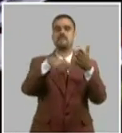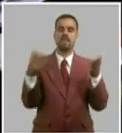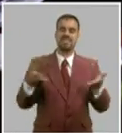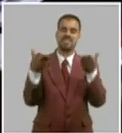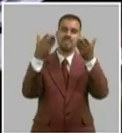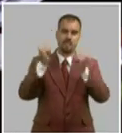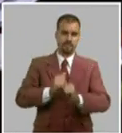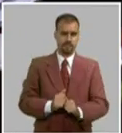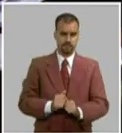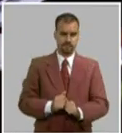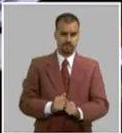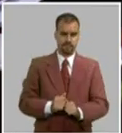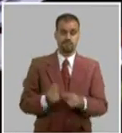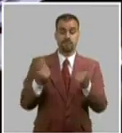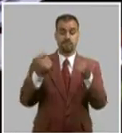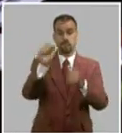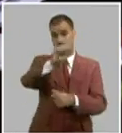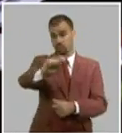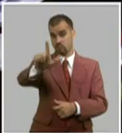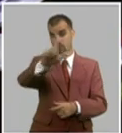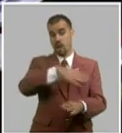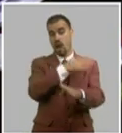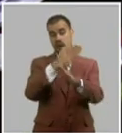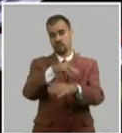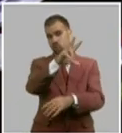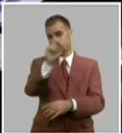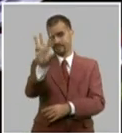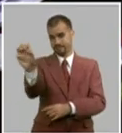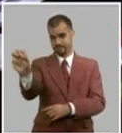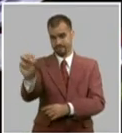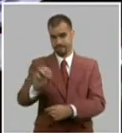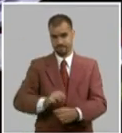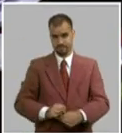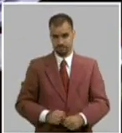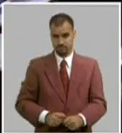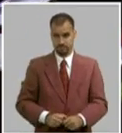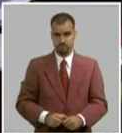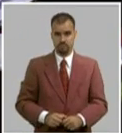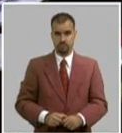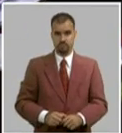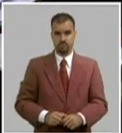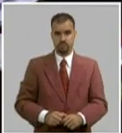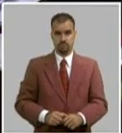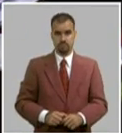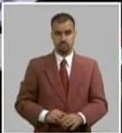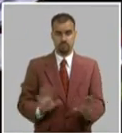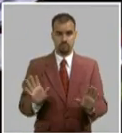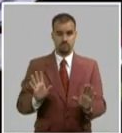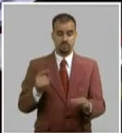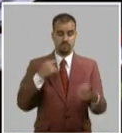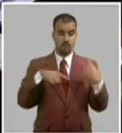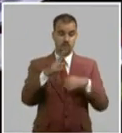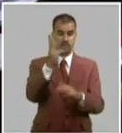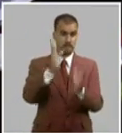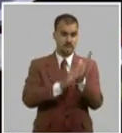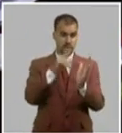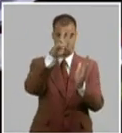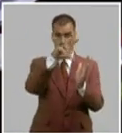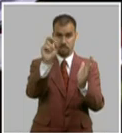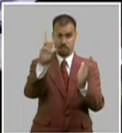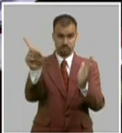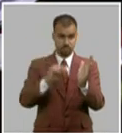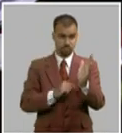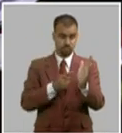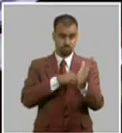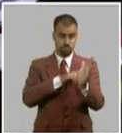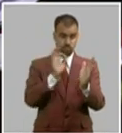Desarrollo Económico y Social hasta el 2030. Y en el discursar del último trimestre y de este primer